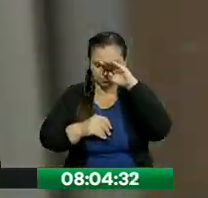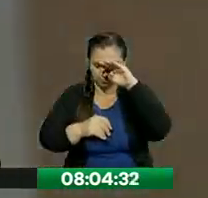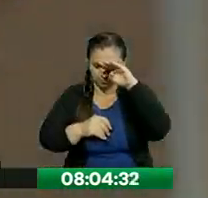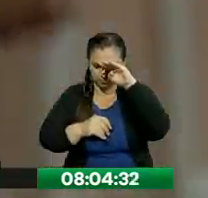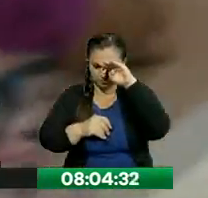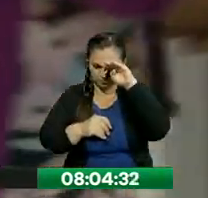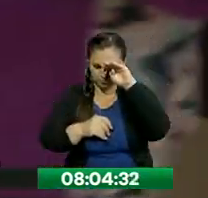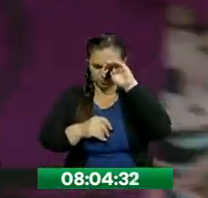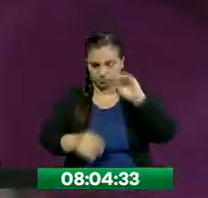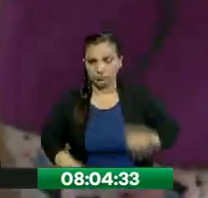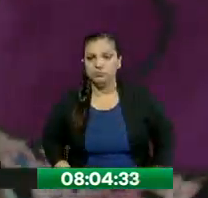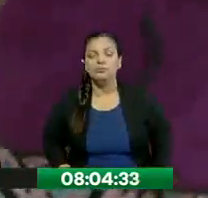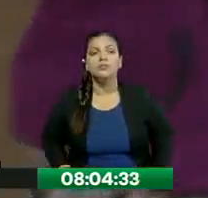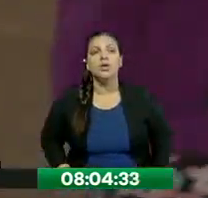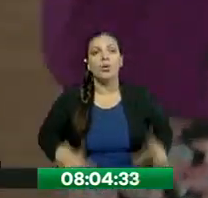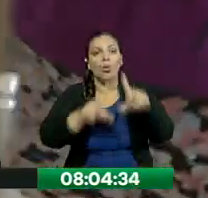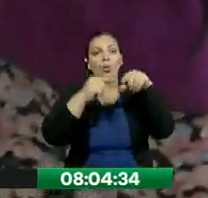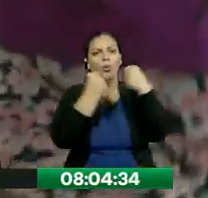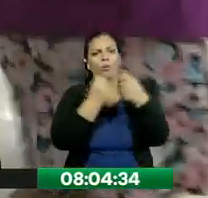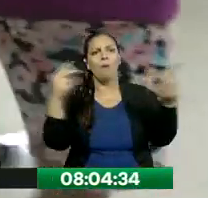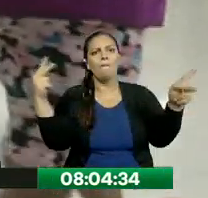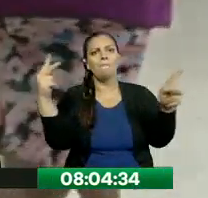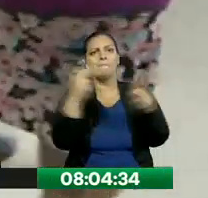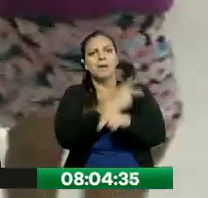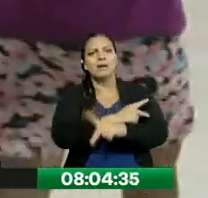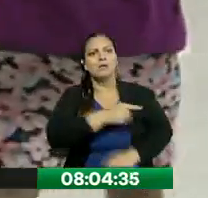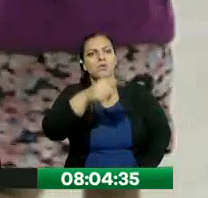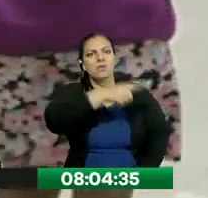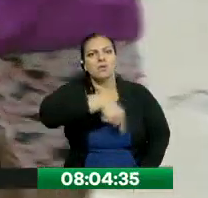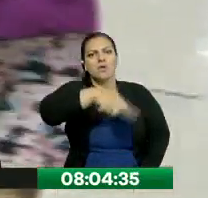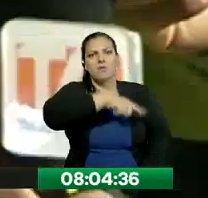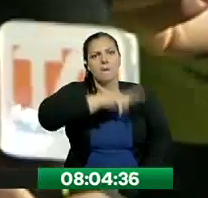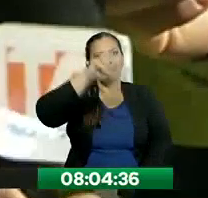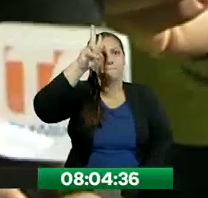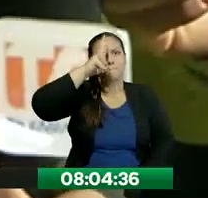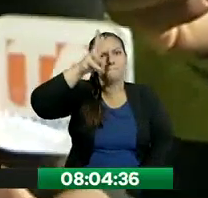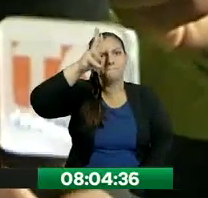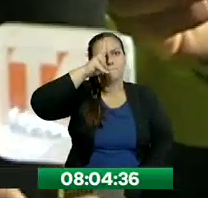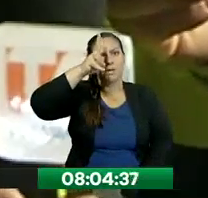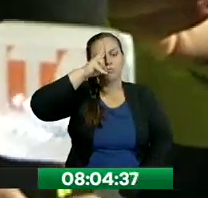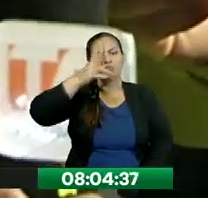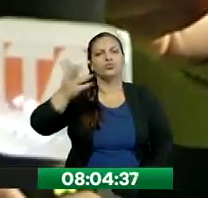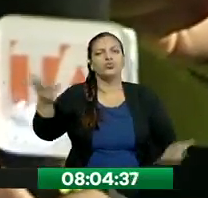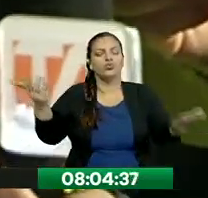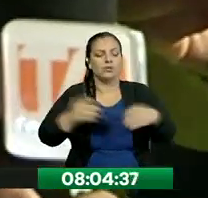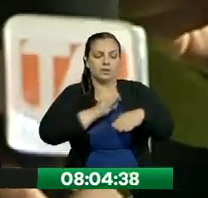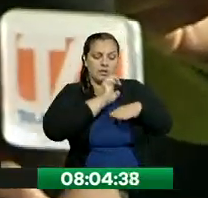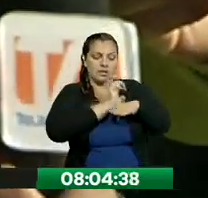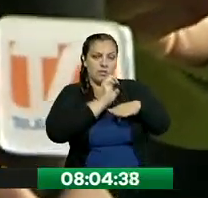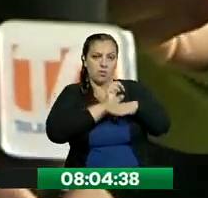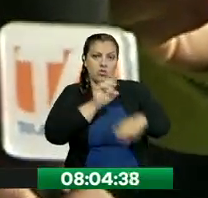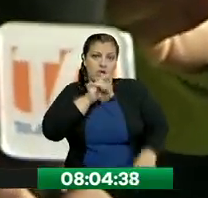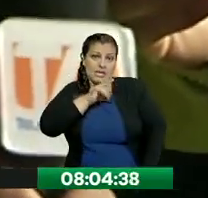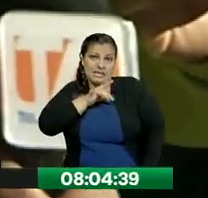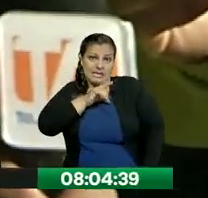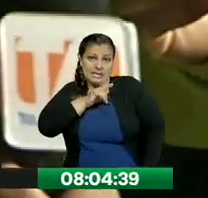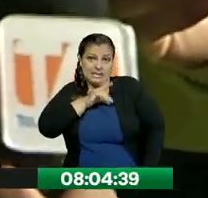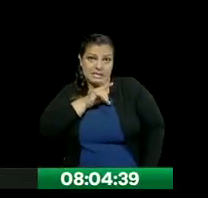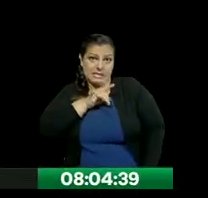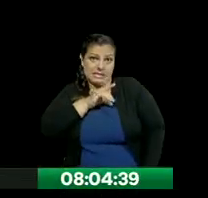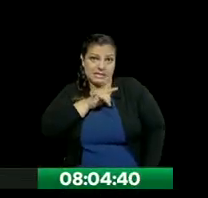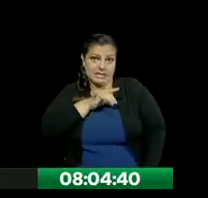Los supuestos abusos eran cometidos en Ecuador y Chile. Pues estos 2 ciudadanos, quienes